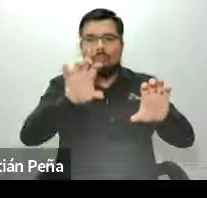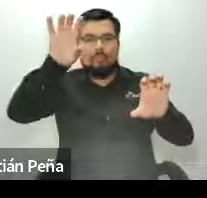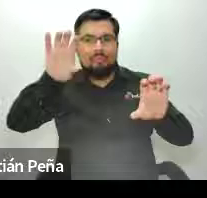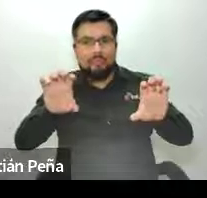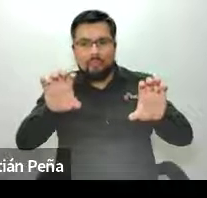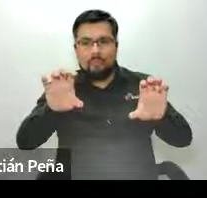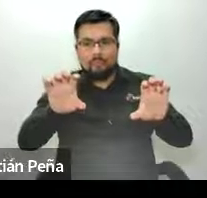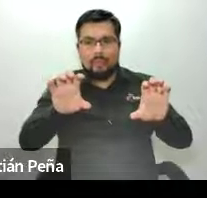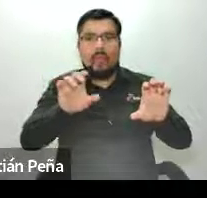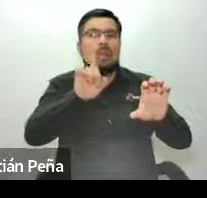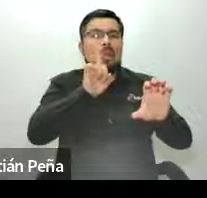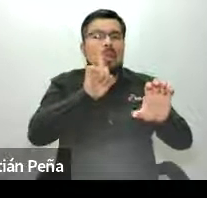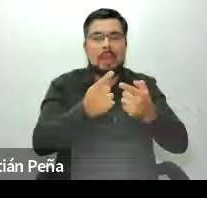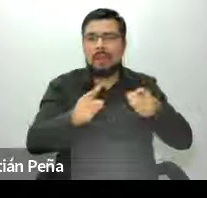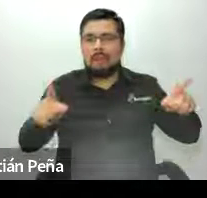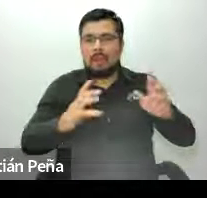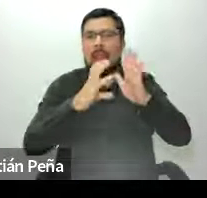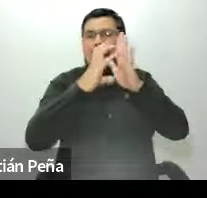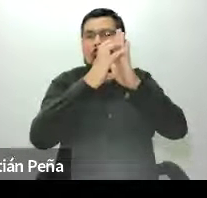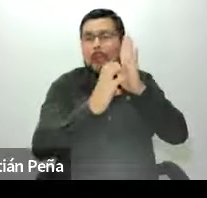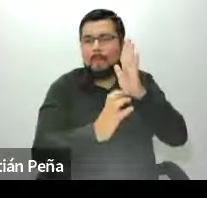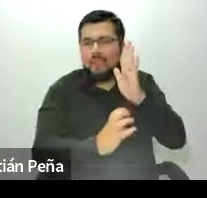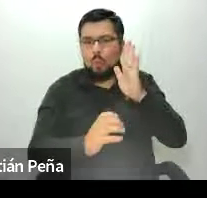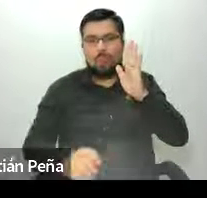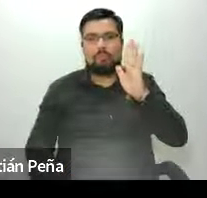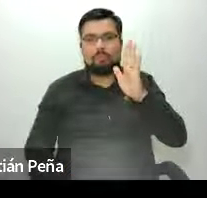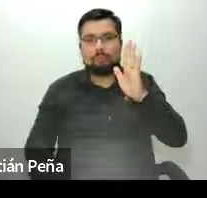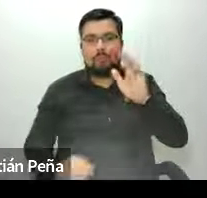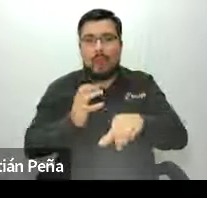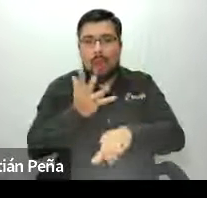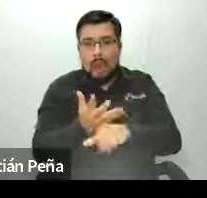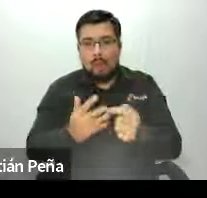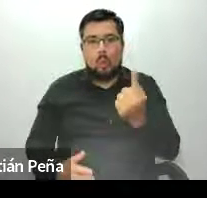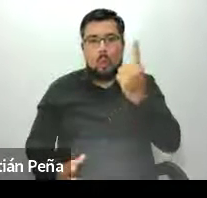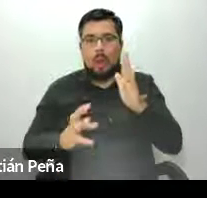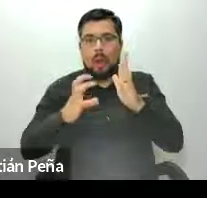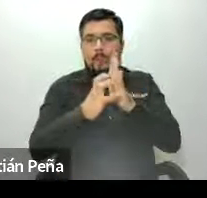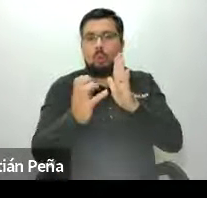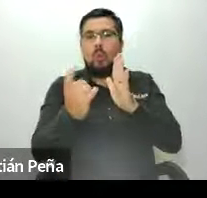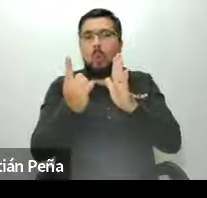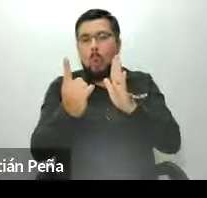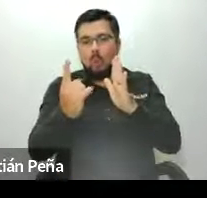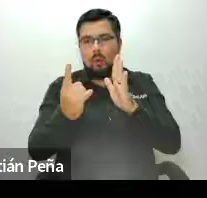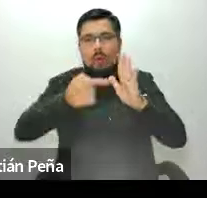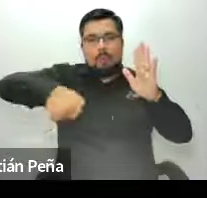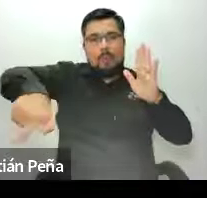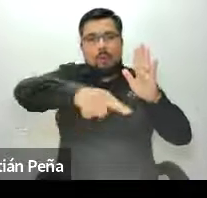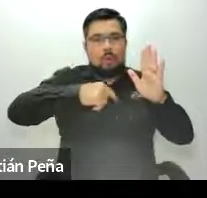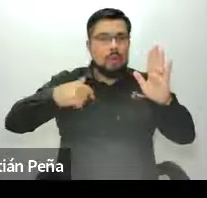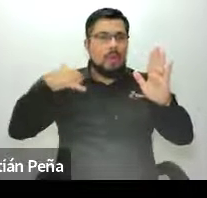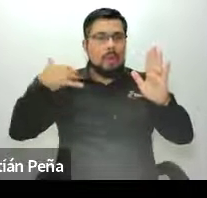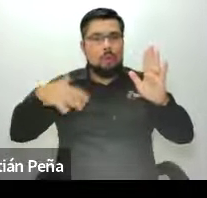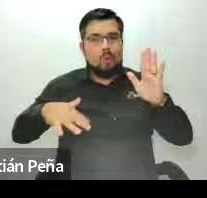bien importante porque hay un capítulo 1 que para nosotros es súper relevante, ya que en este capítulo